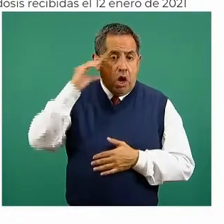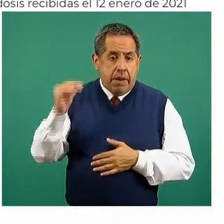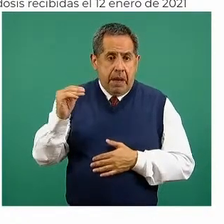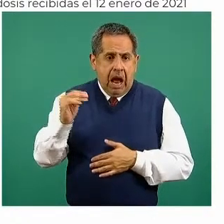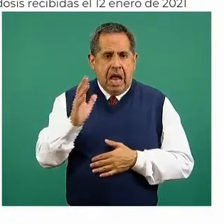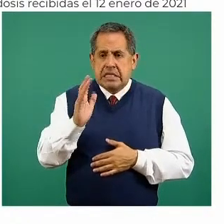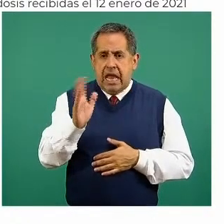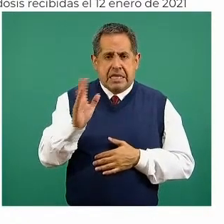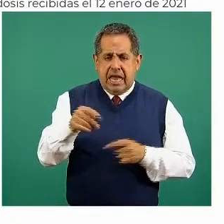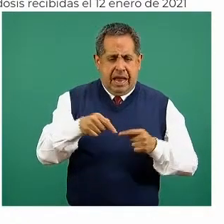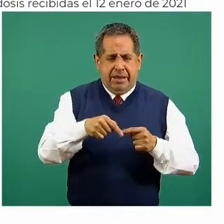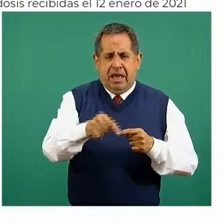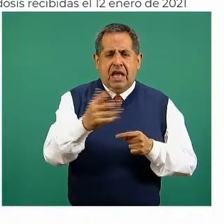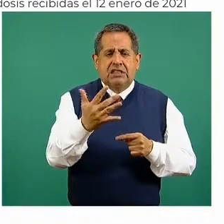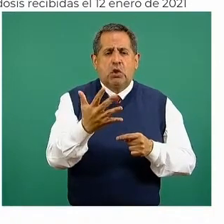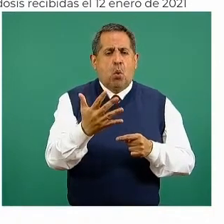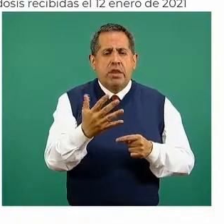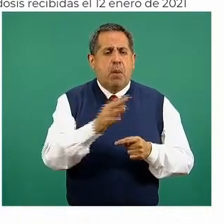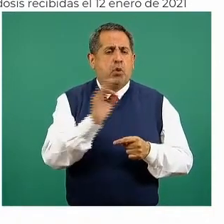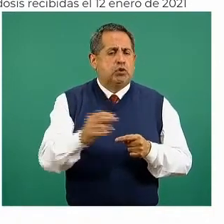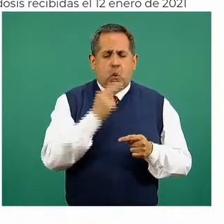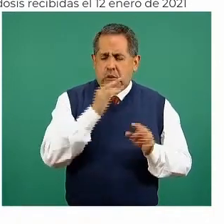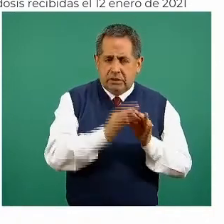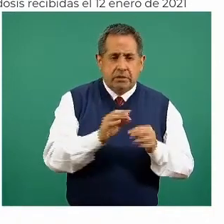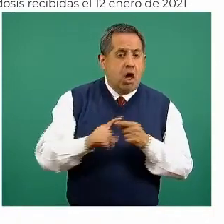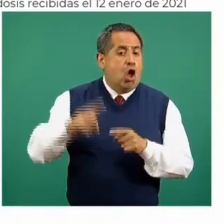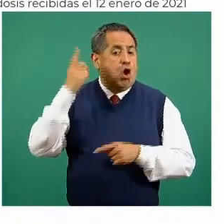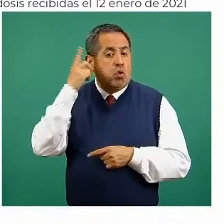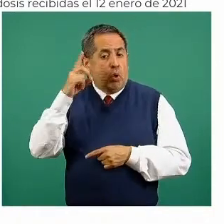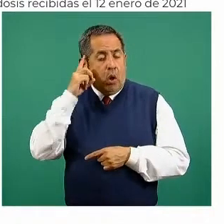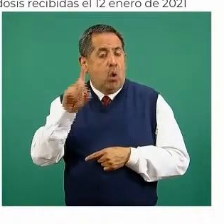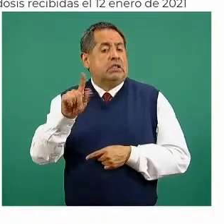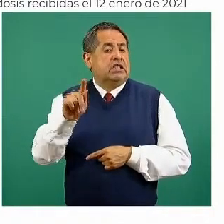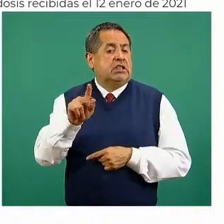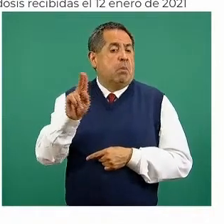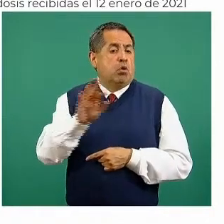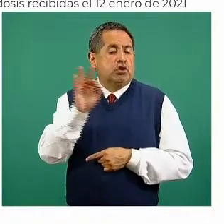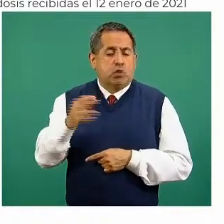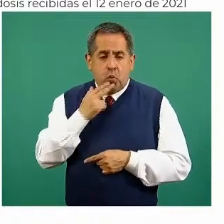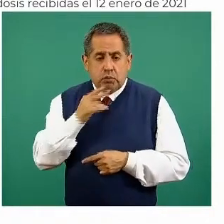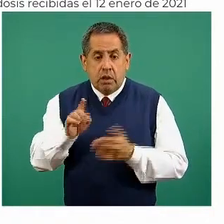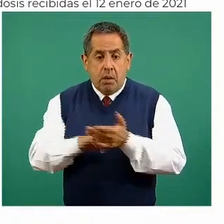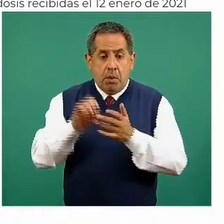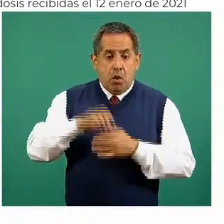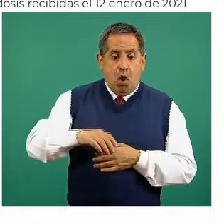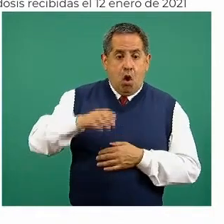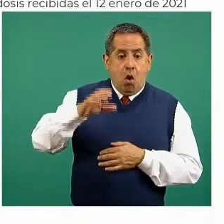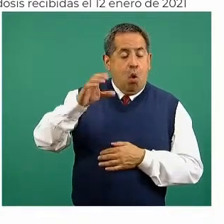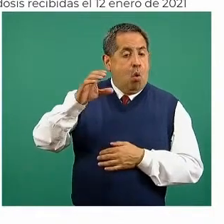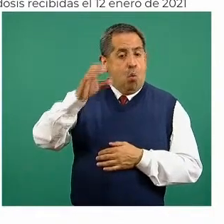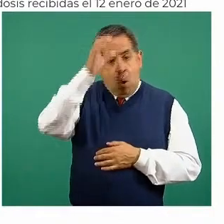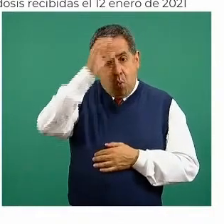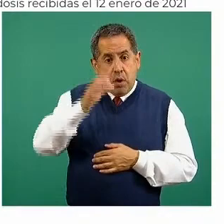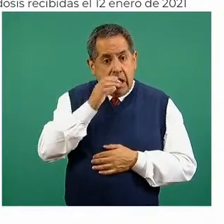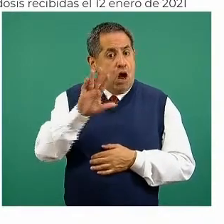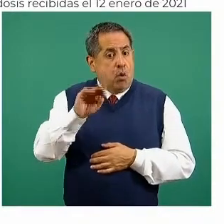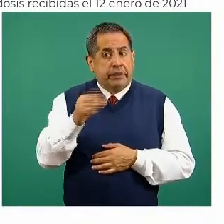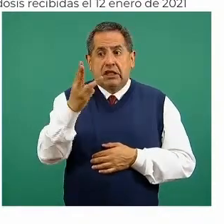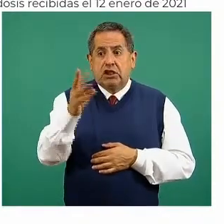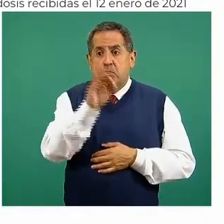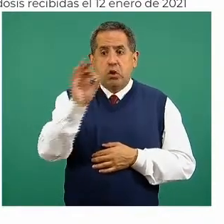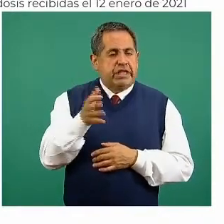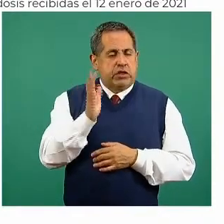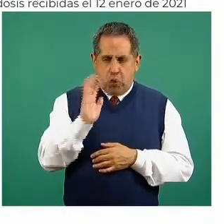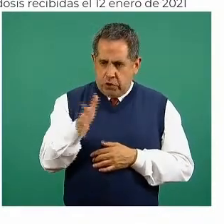ya tienen 50% de uso, Durango con 70% de uso, Coahuila con 93% de uso, y